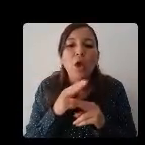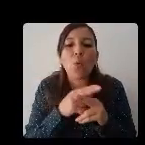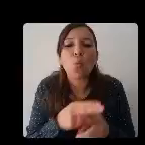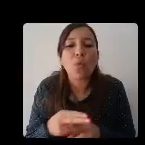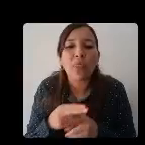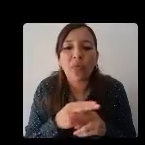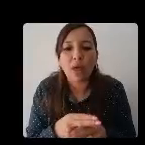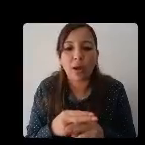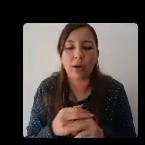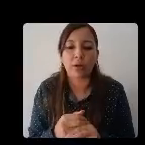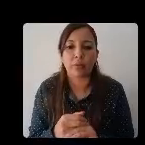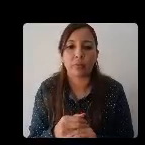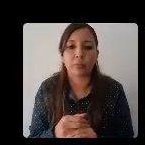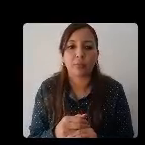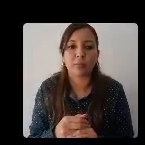poder